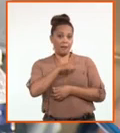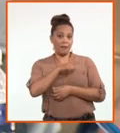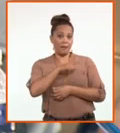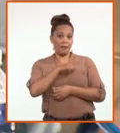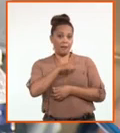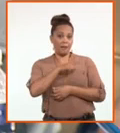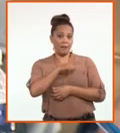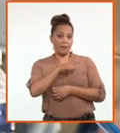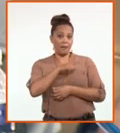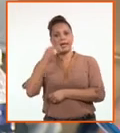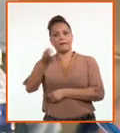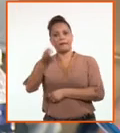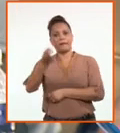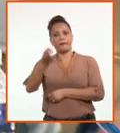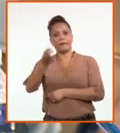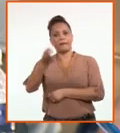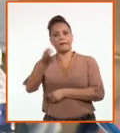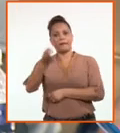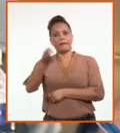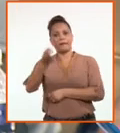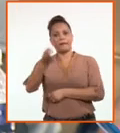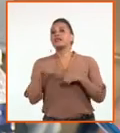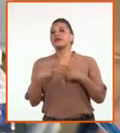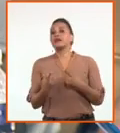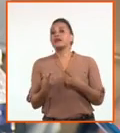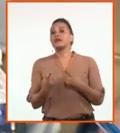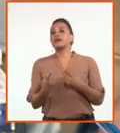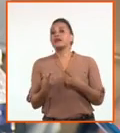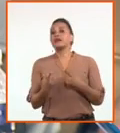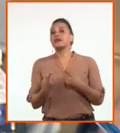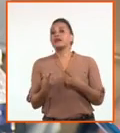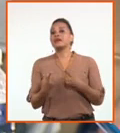tiene que ver con la necesidad de crear un soporte informativo